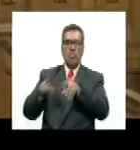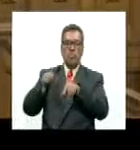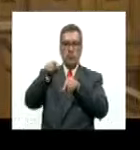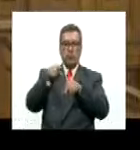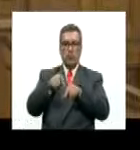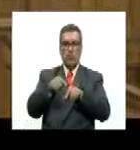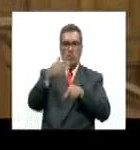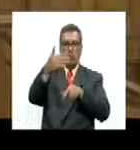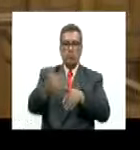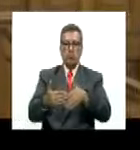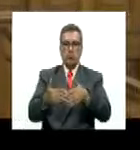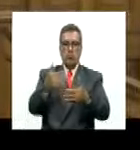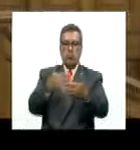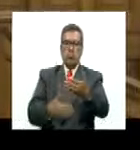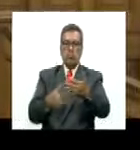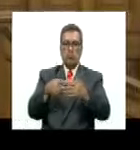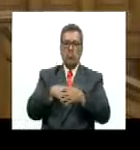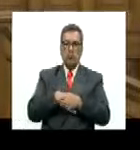el documento.